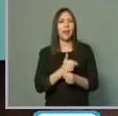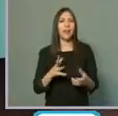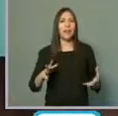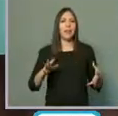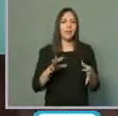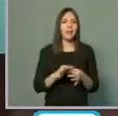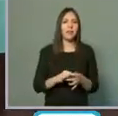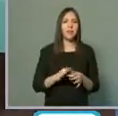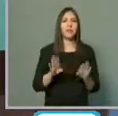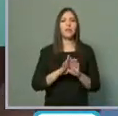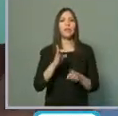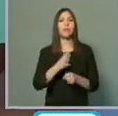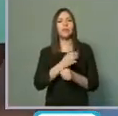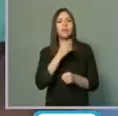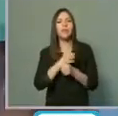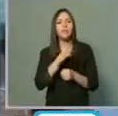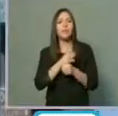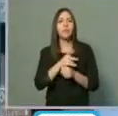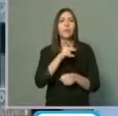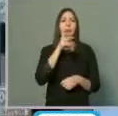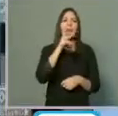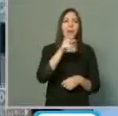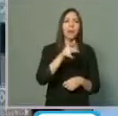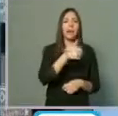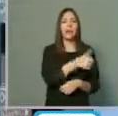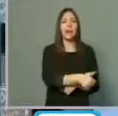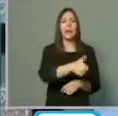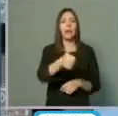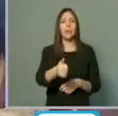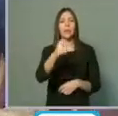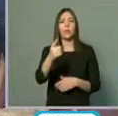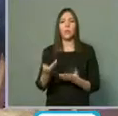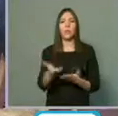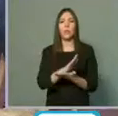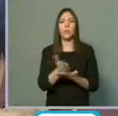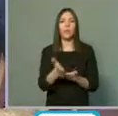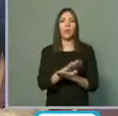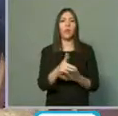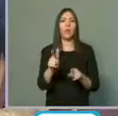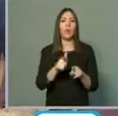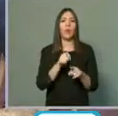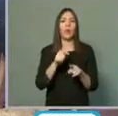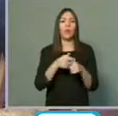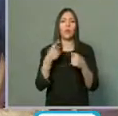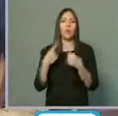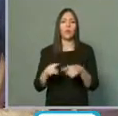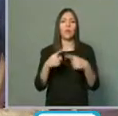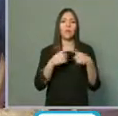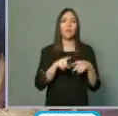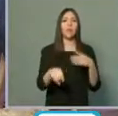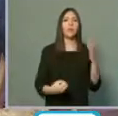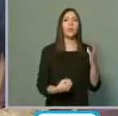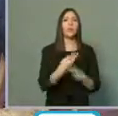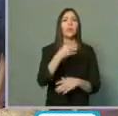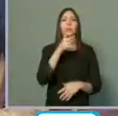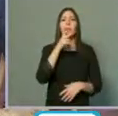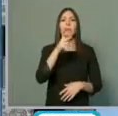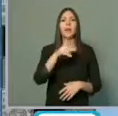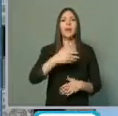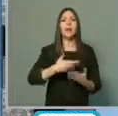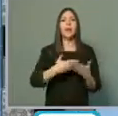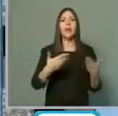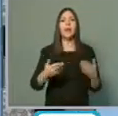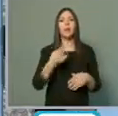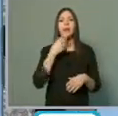en arcaísmos, en nahuatlismos, en arabismos. Cada uno tiene un color diferente, ¿no? En las nuevas palabras que se usan en la